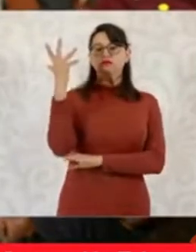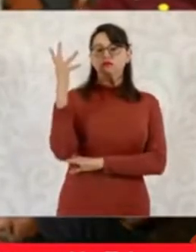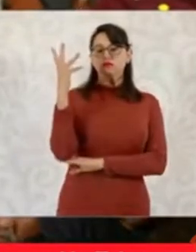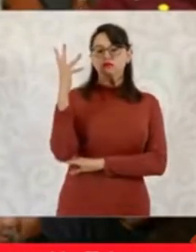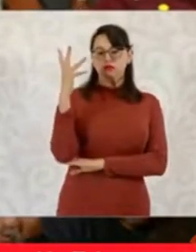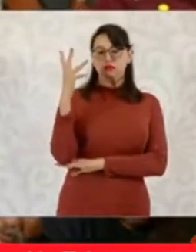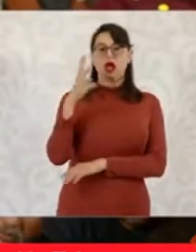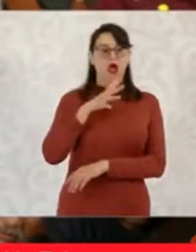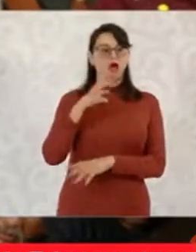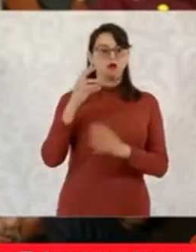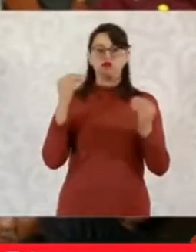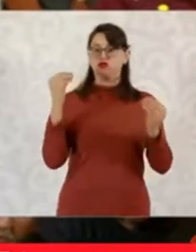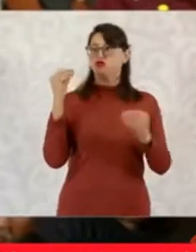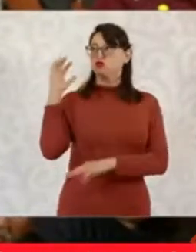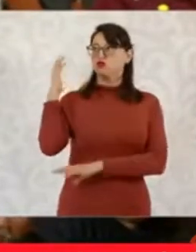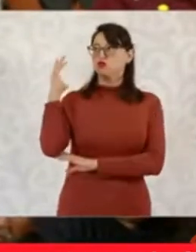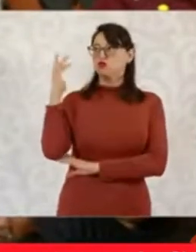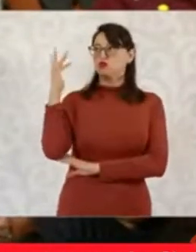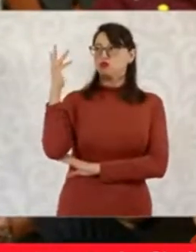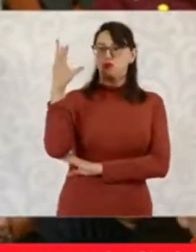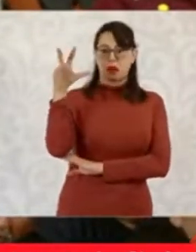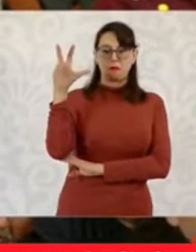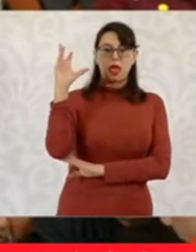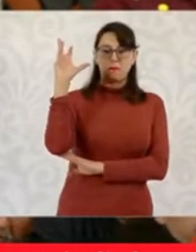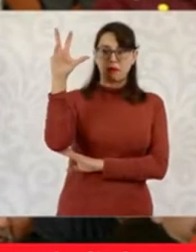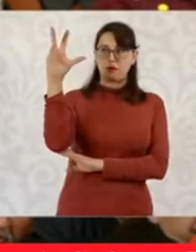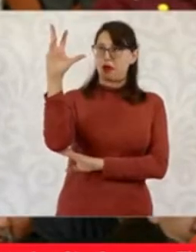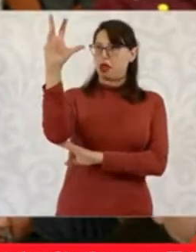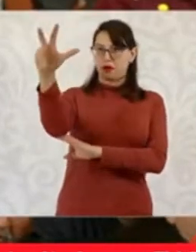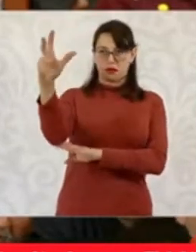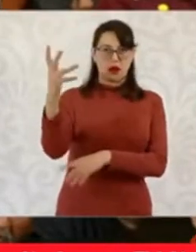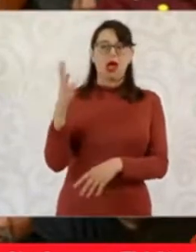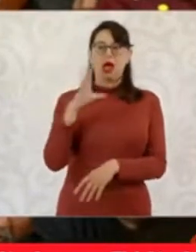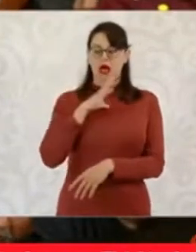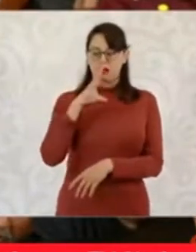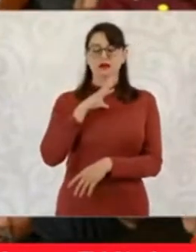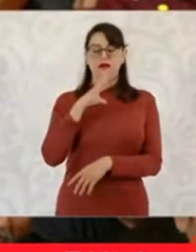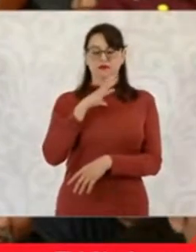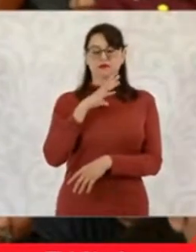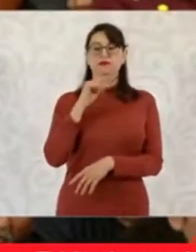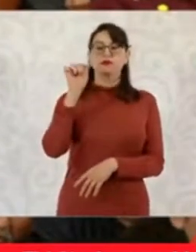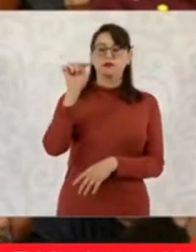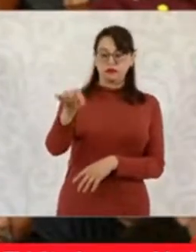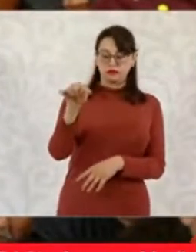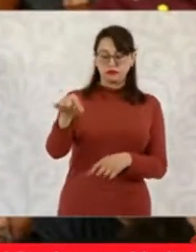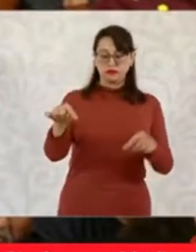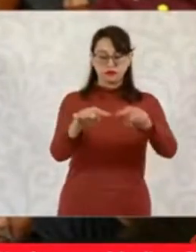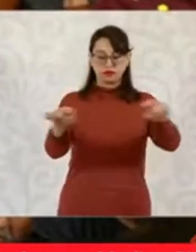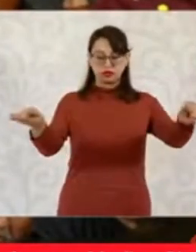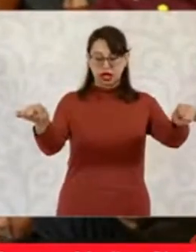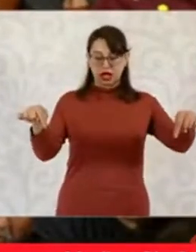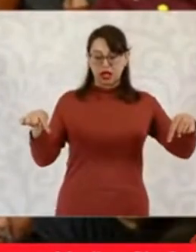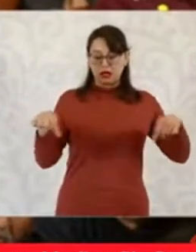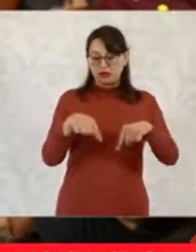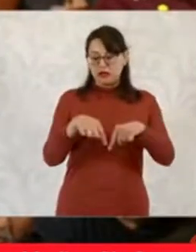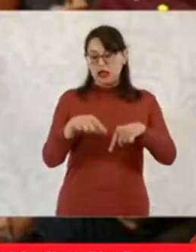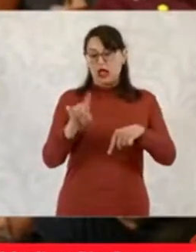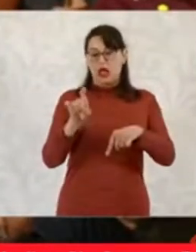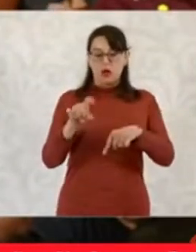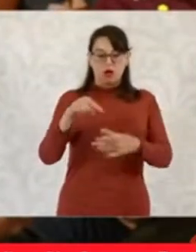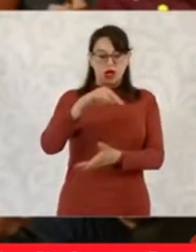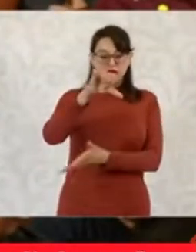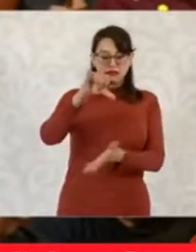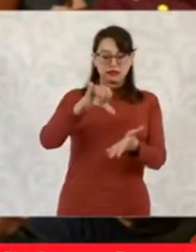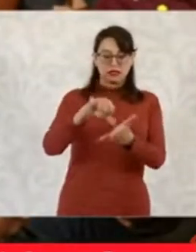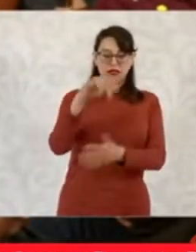Hay palmeras del lado izquierdo y del lado derecho, 4 o 5, y en ese digamos, islote,